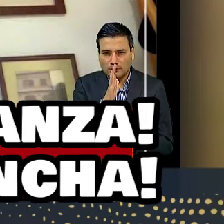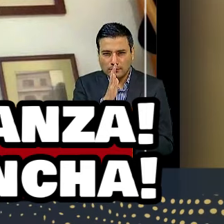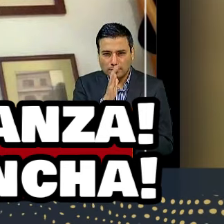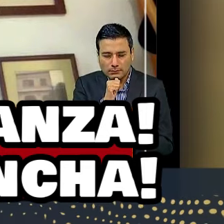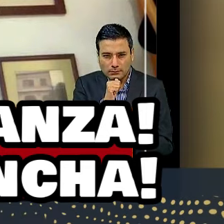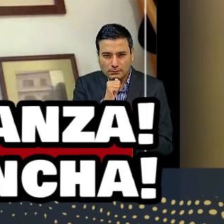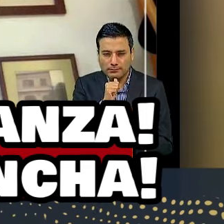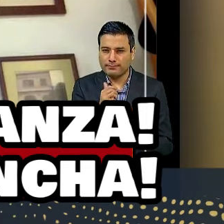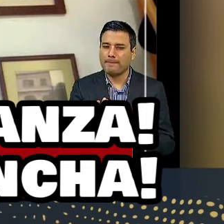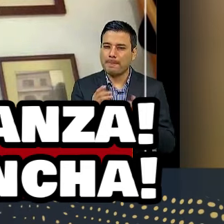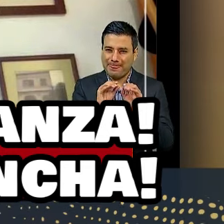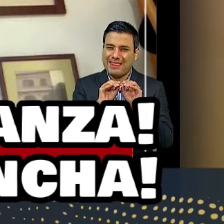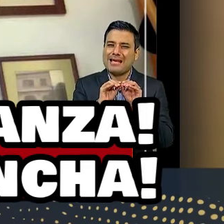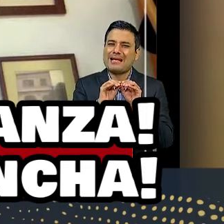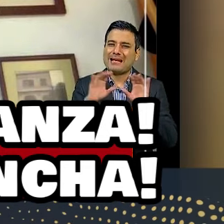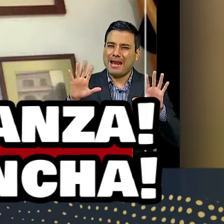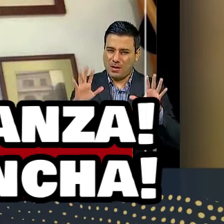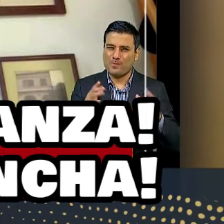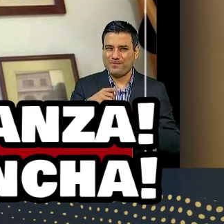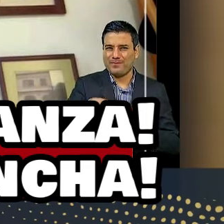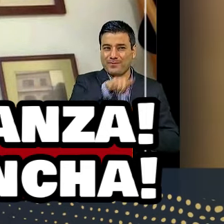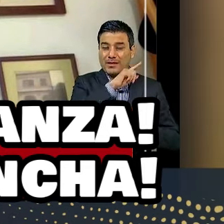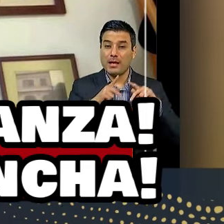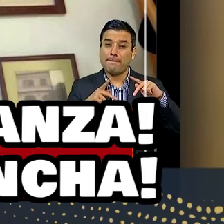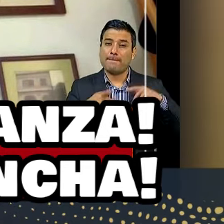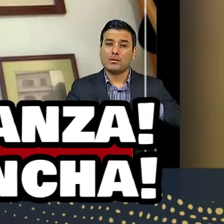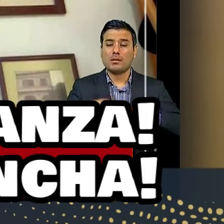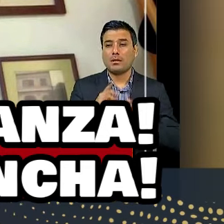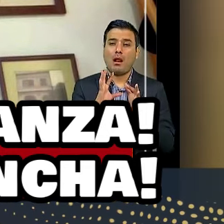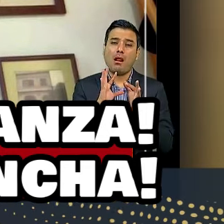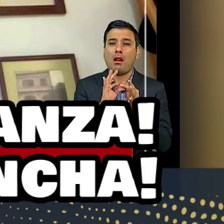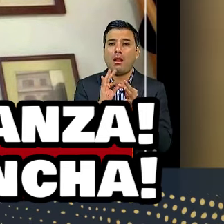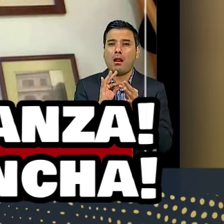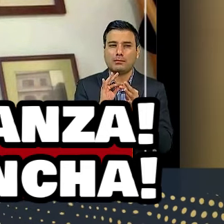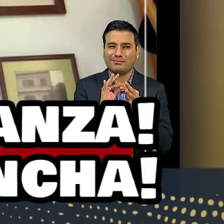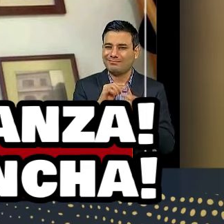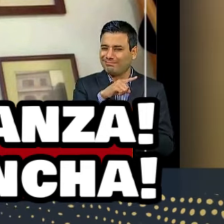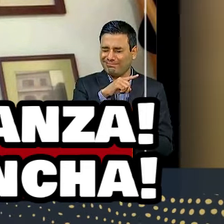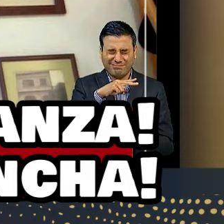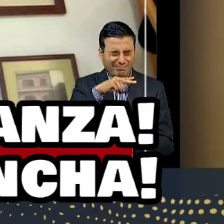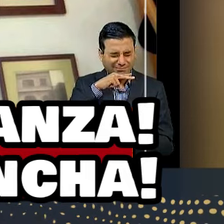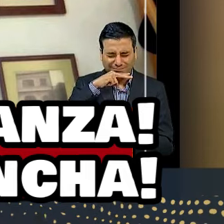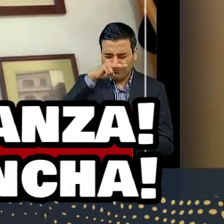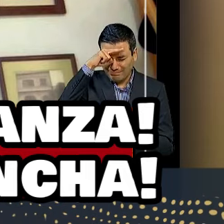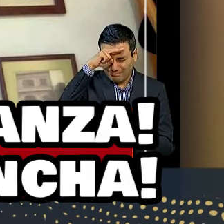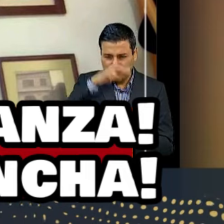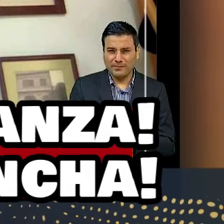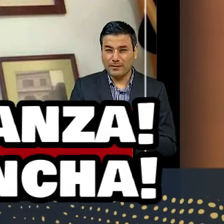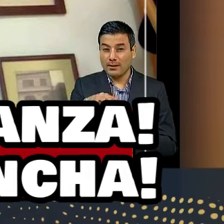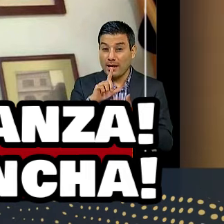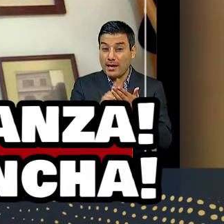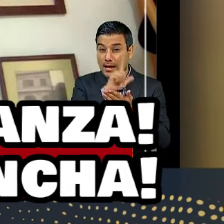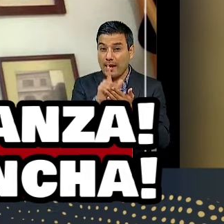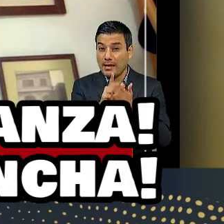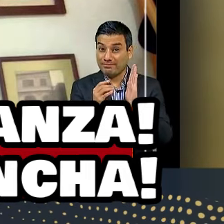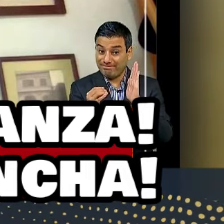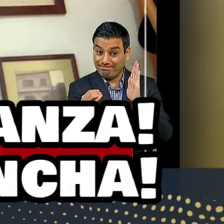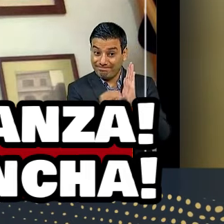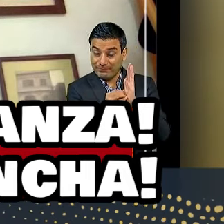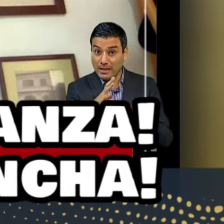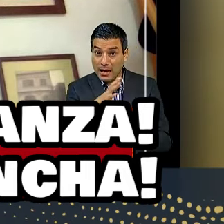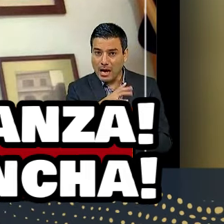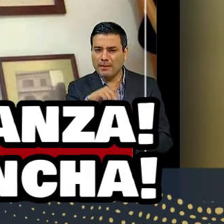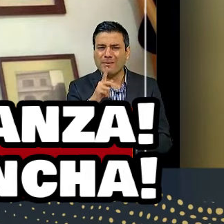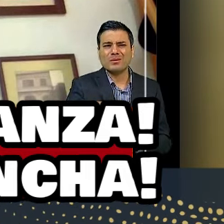cumplimiento pero claramente hay comentarios que denotan algo más que simple ignorancia el la expresión en la ley no garantiza su cumplimiento y menos cuando el cinismo es la